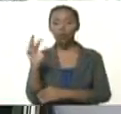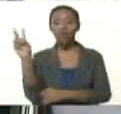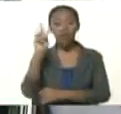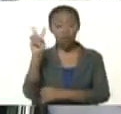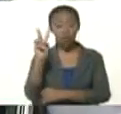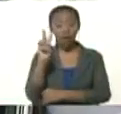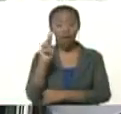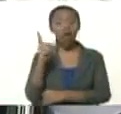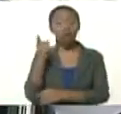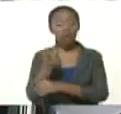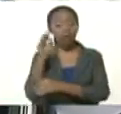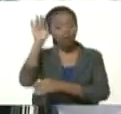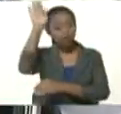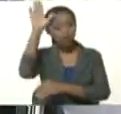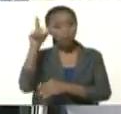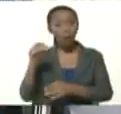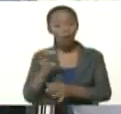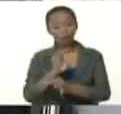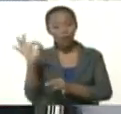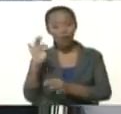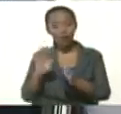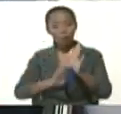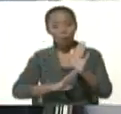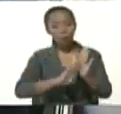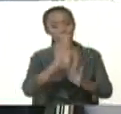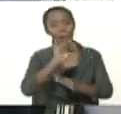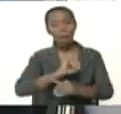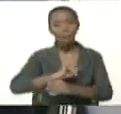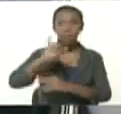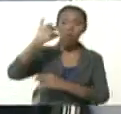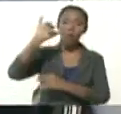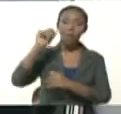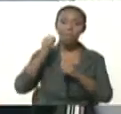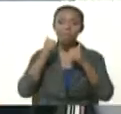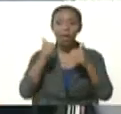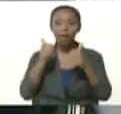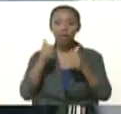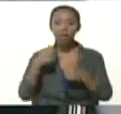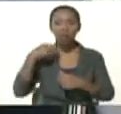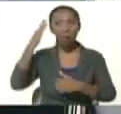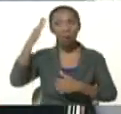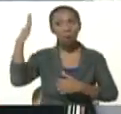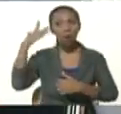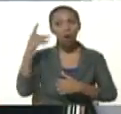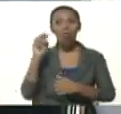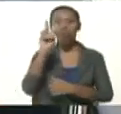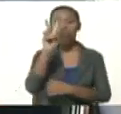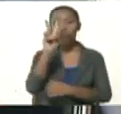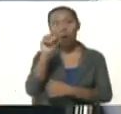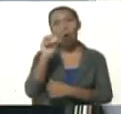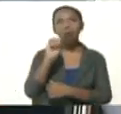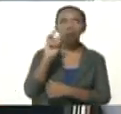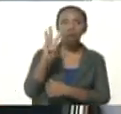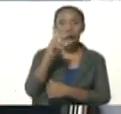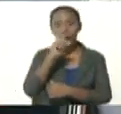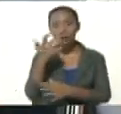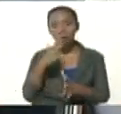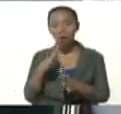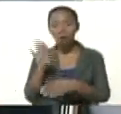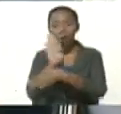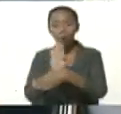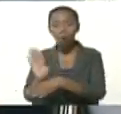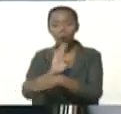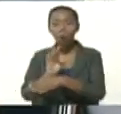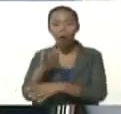criptonación. Yo me la imagino en 1, 2, 3 años. Todos los venezolanos protegidos por el Petro, todos los